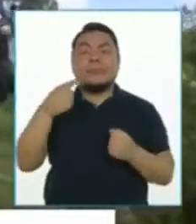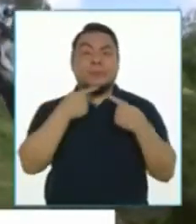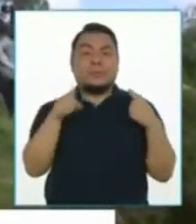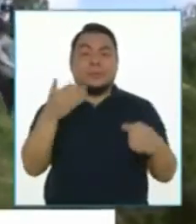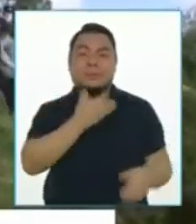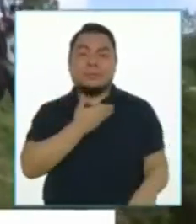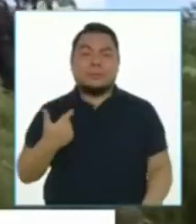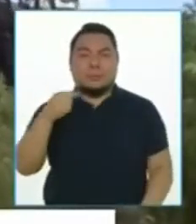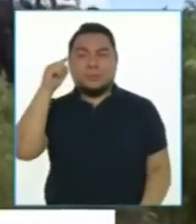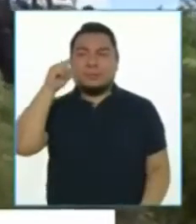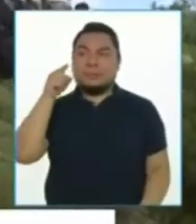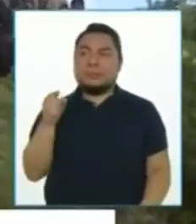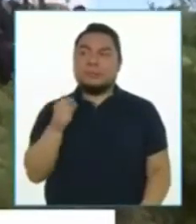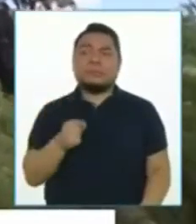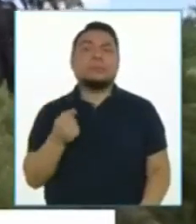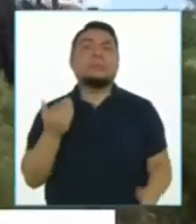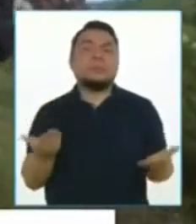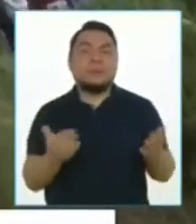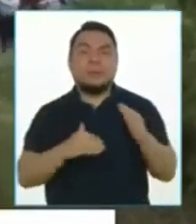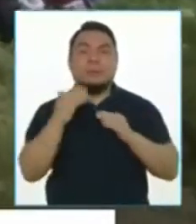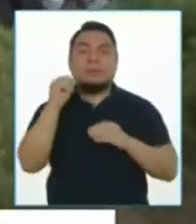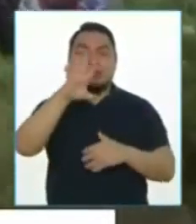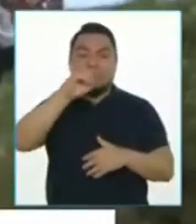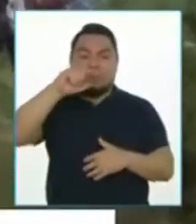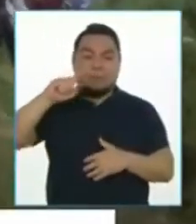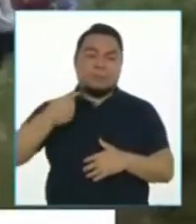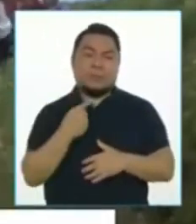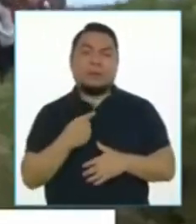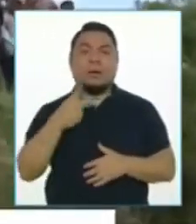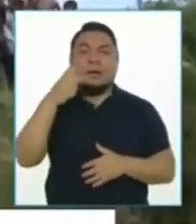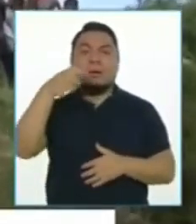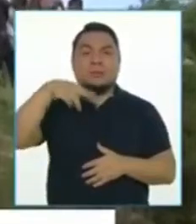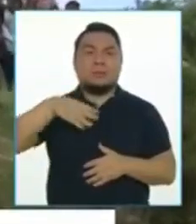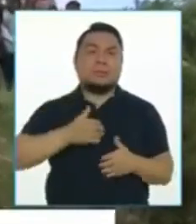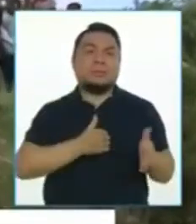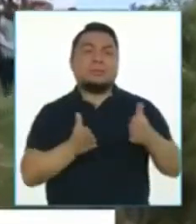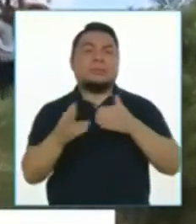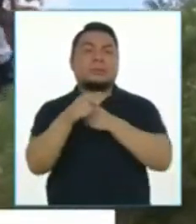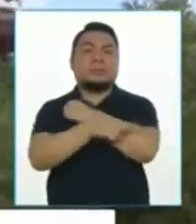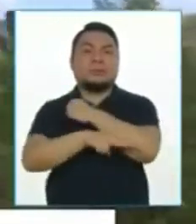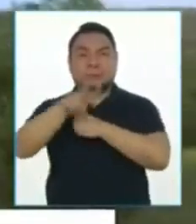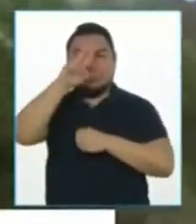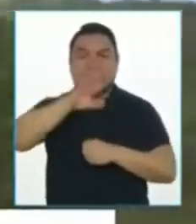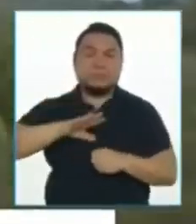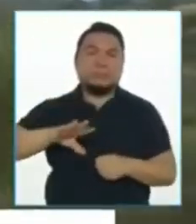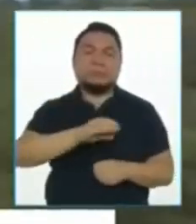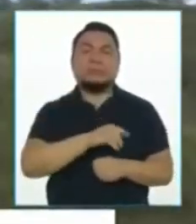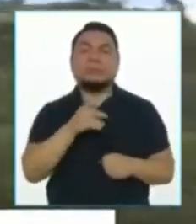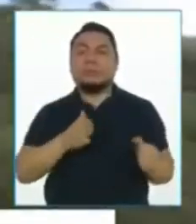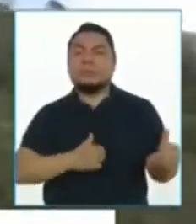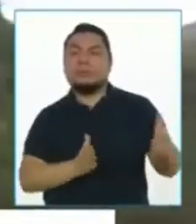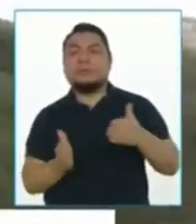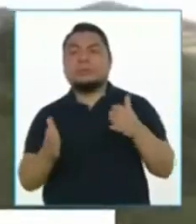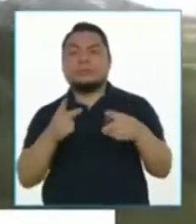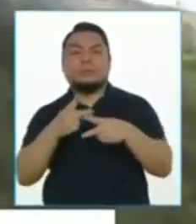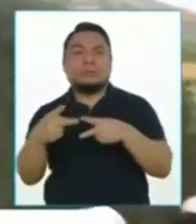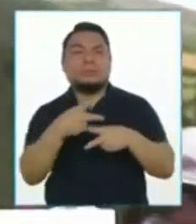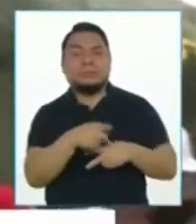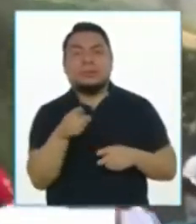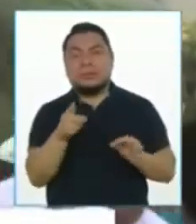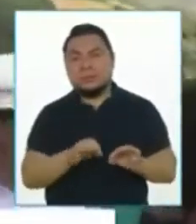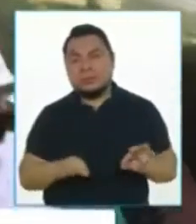de Estado. Son más de 50.000 kilómetros a nivel nacional de caminos vecinales,